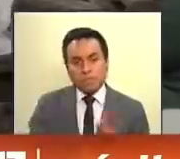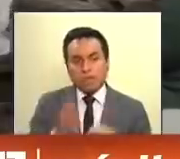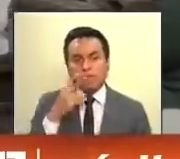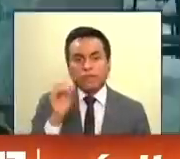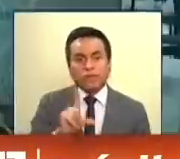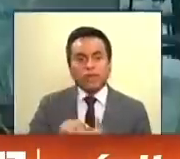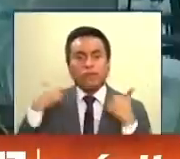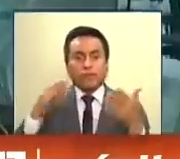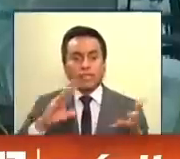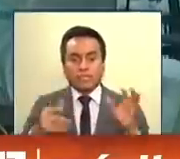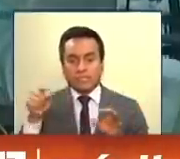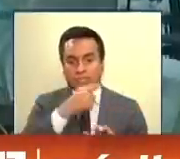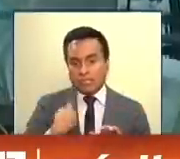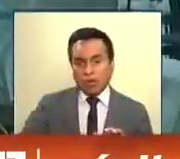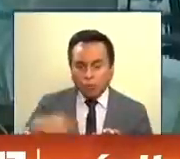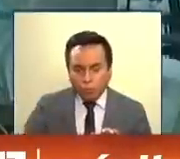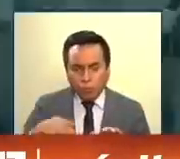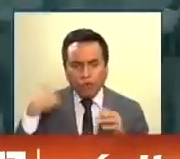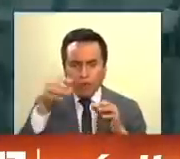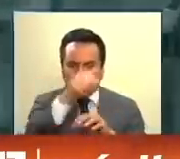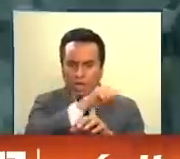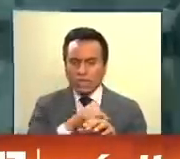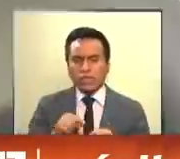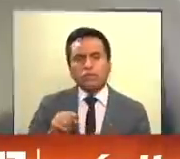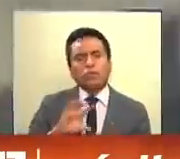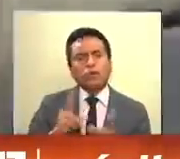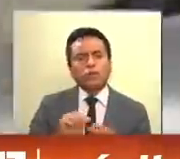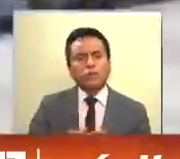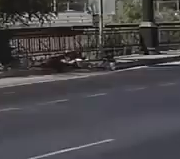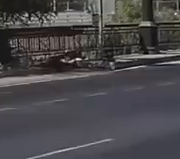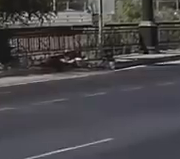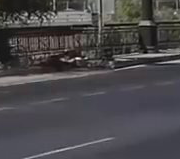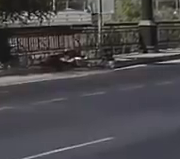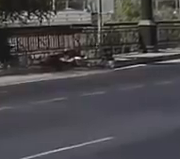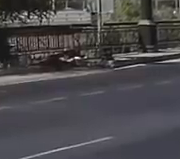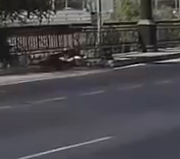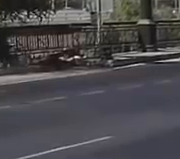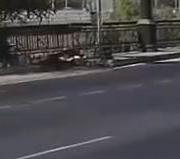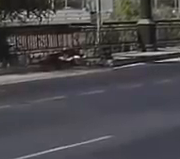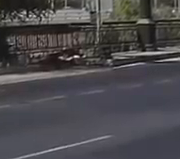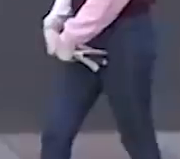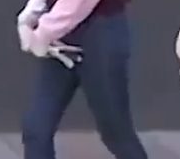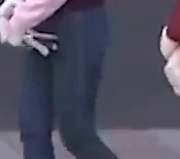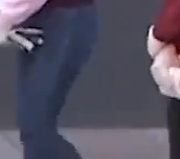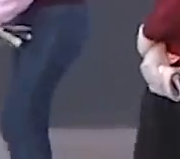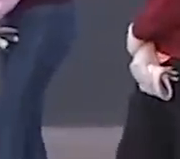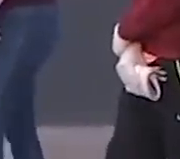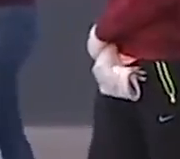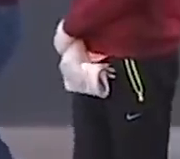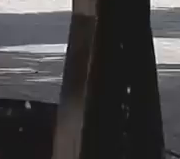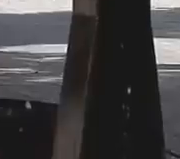Chile. Miles han muerto en todo el mundo y también en Chile. Durante estas semanas nos hemos